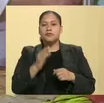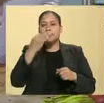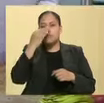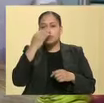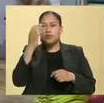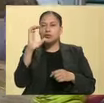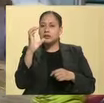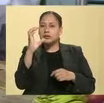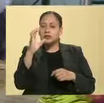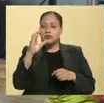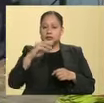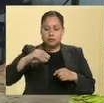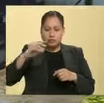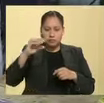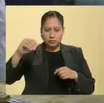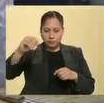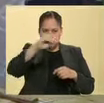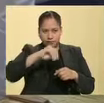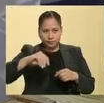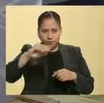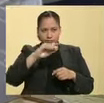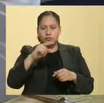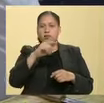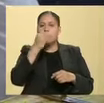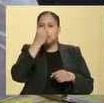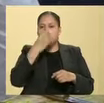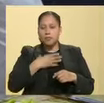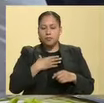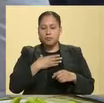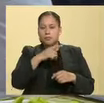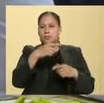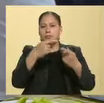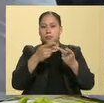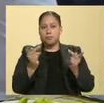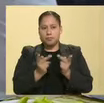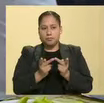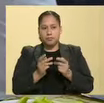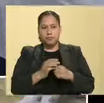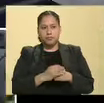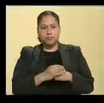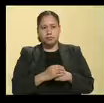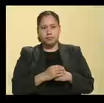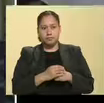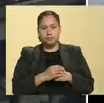Cilantro. De cilantro para aromatizar el platillo.